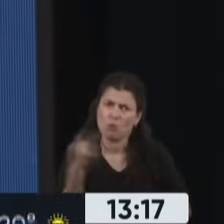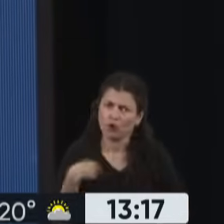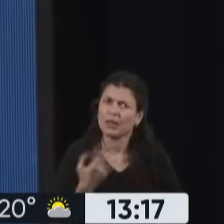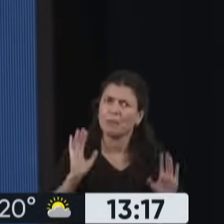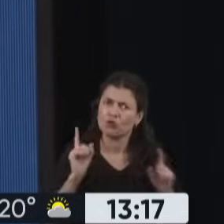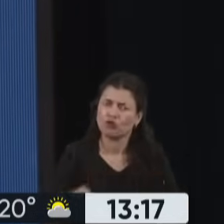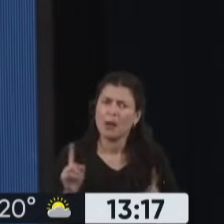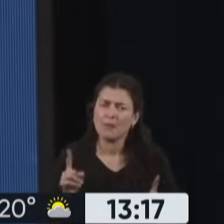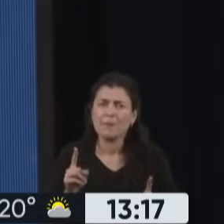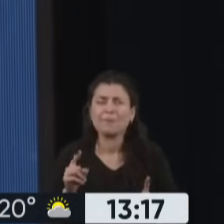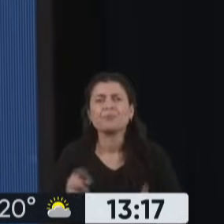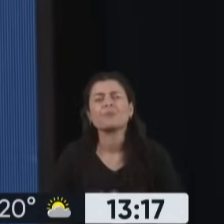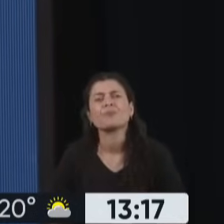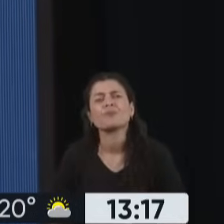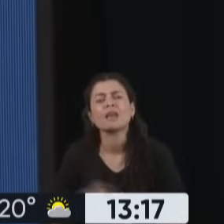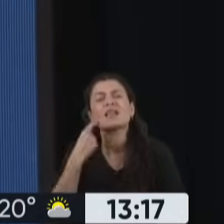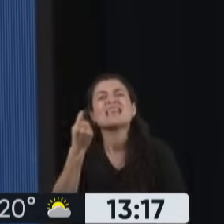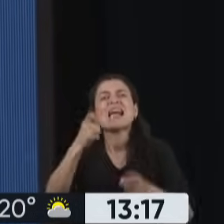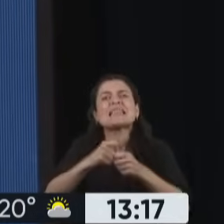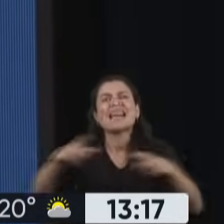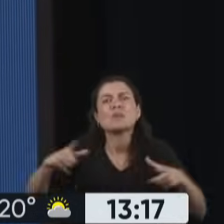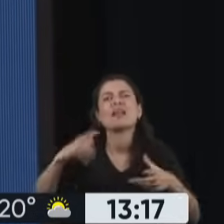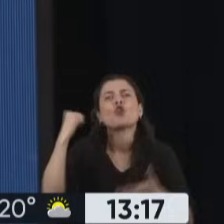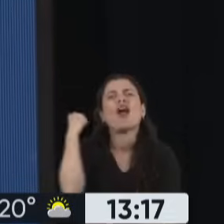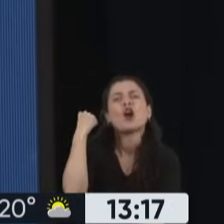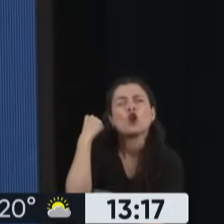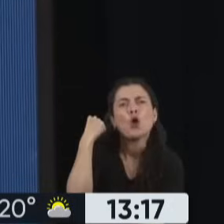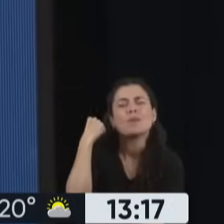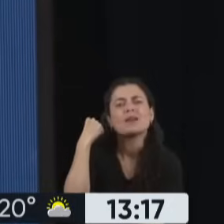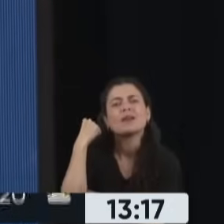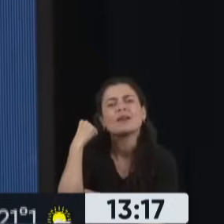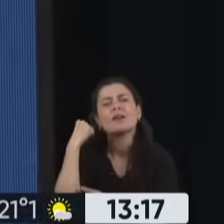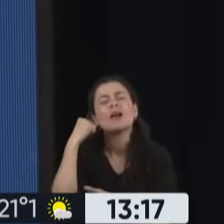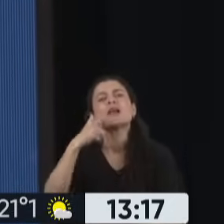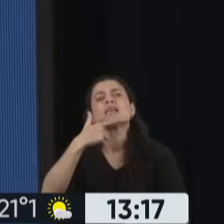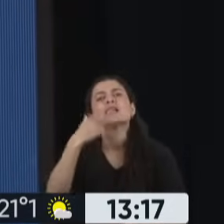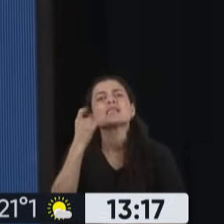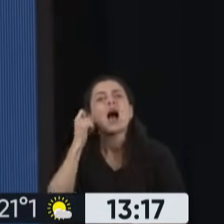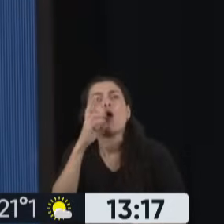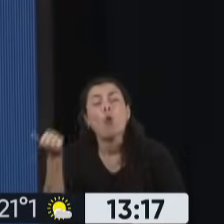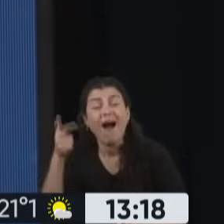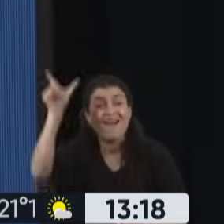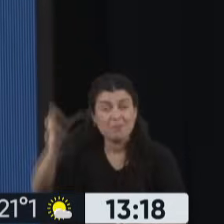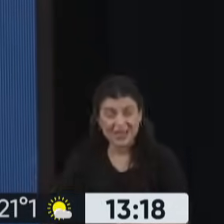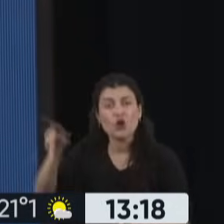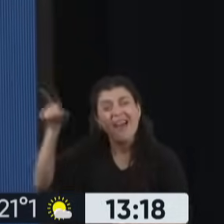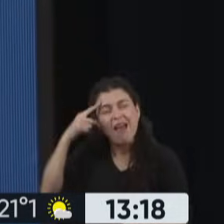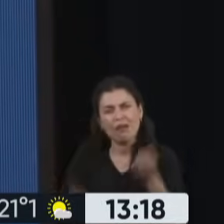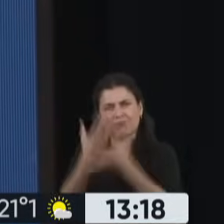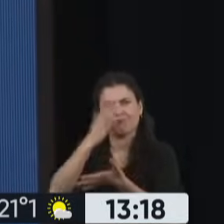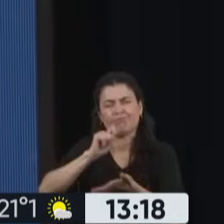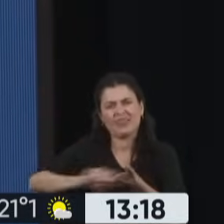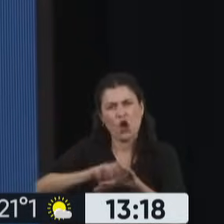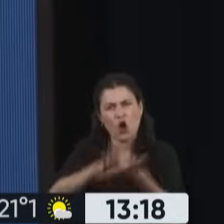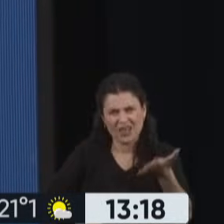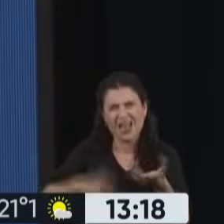nosotros, es la línea en términos de crecimiento económico que desarrolló Hirofumi Osawa y que fue el tutor de,